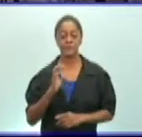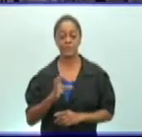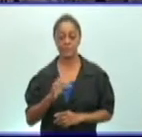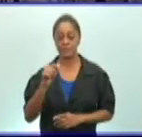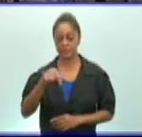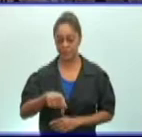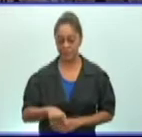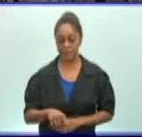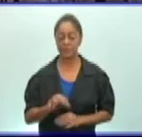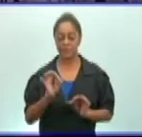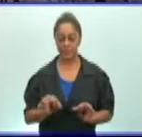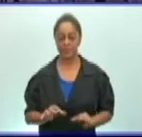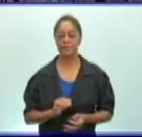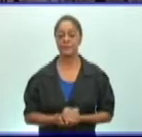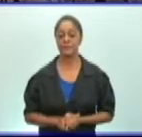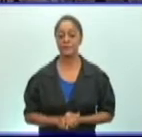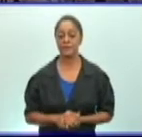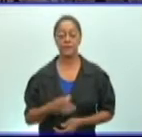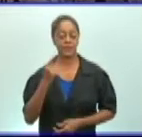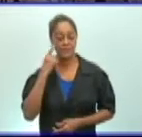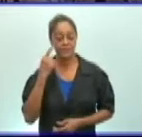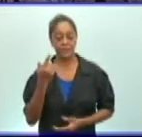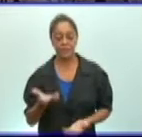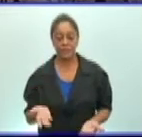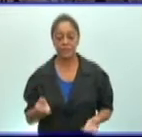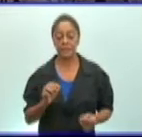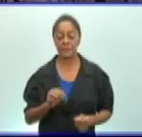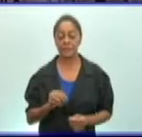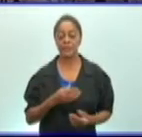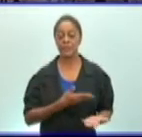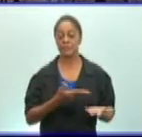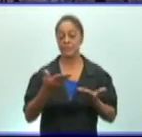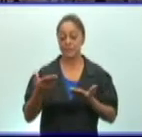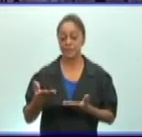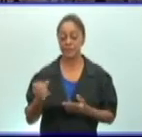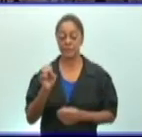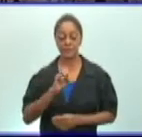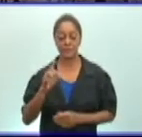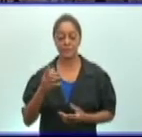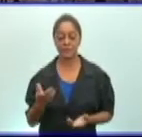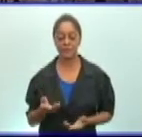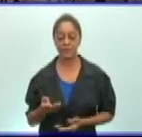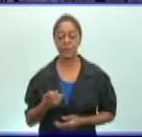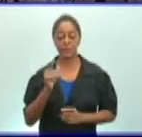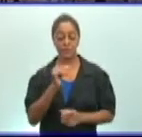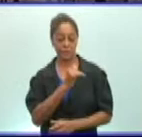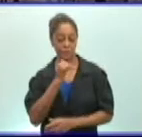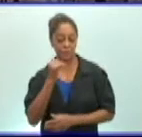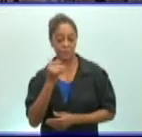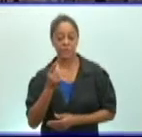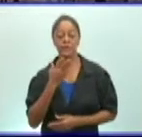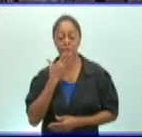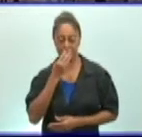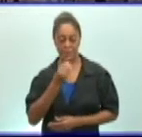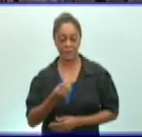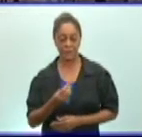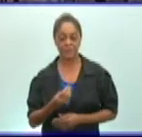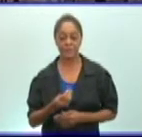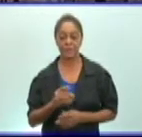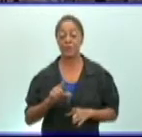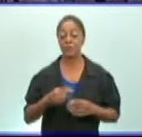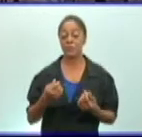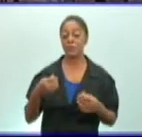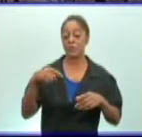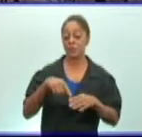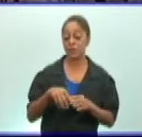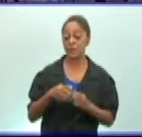hoy persisten. ¿Qué les parece entonces si les presento la civilización con un videoclip que estoy seguro que les va a fascinar porque guarda